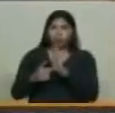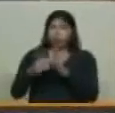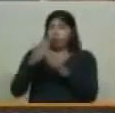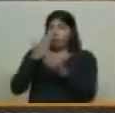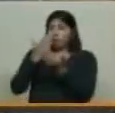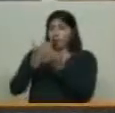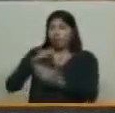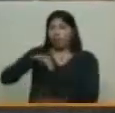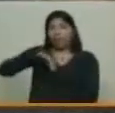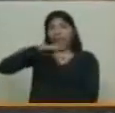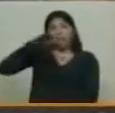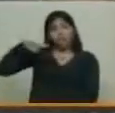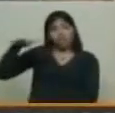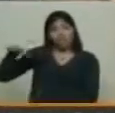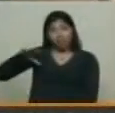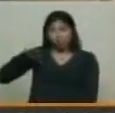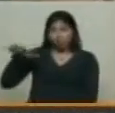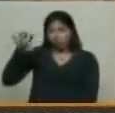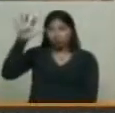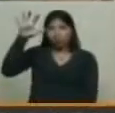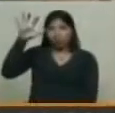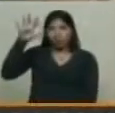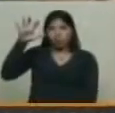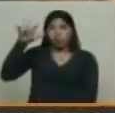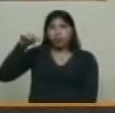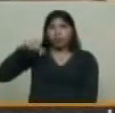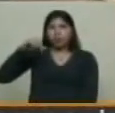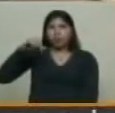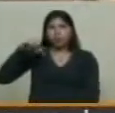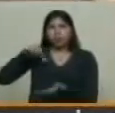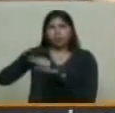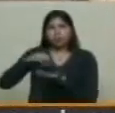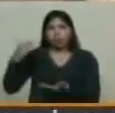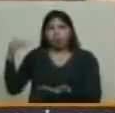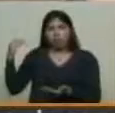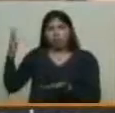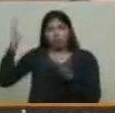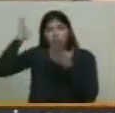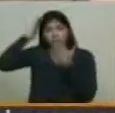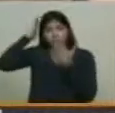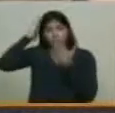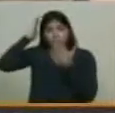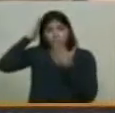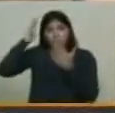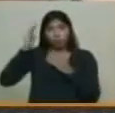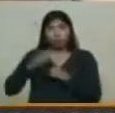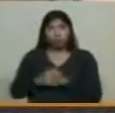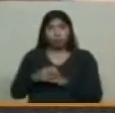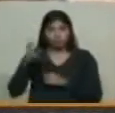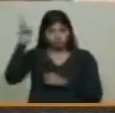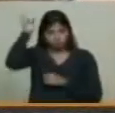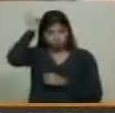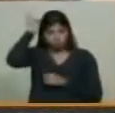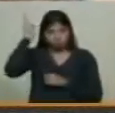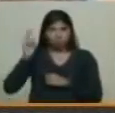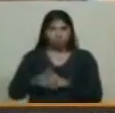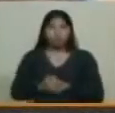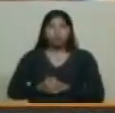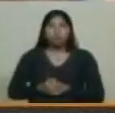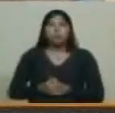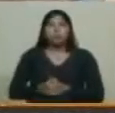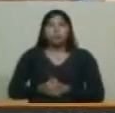ciudad aguerrida, una ciudad de origen indígena, pero que luego, con todas las migraciones internas, pues tiene esta